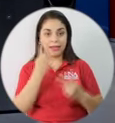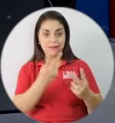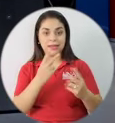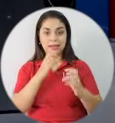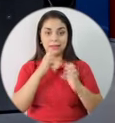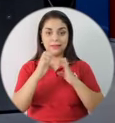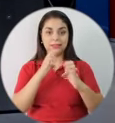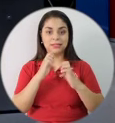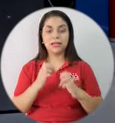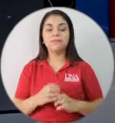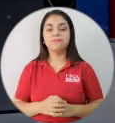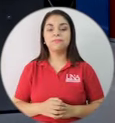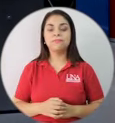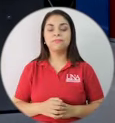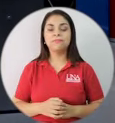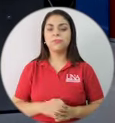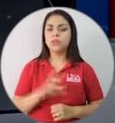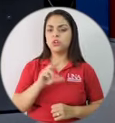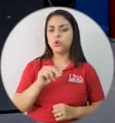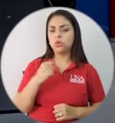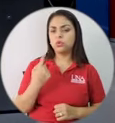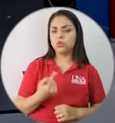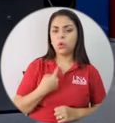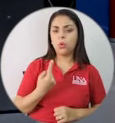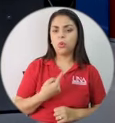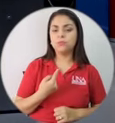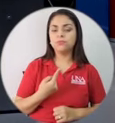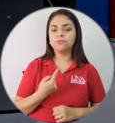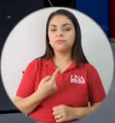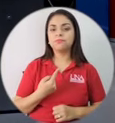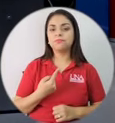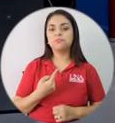estas entrevistas, no solo es